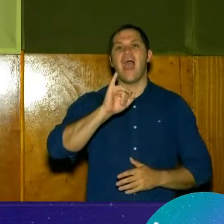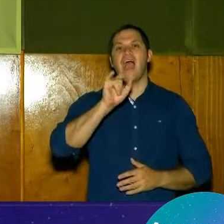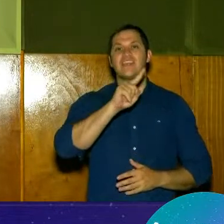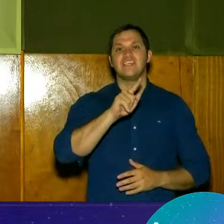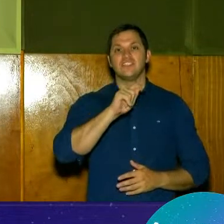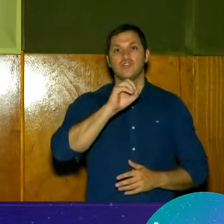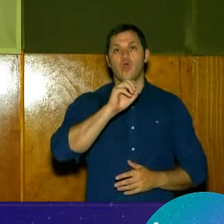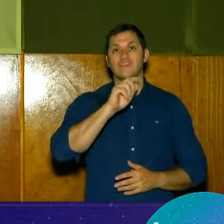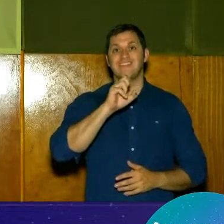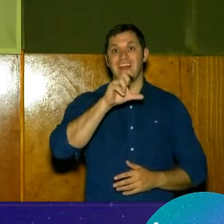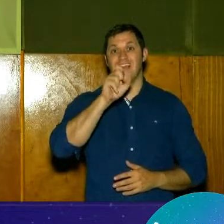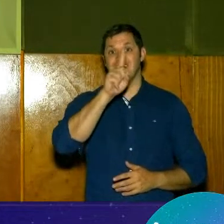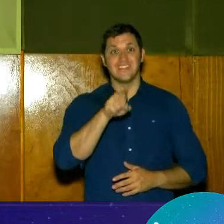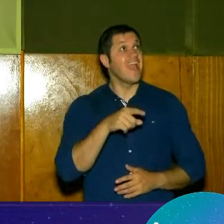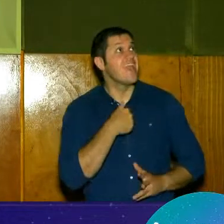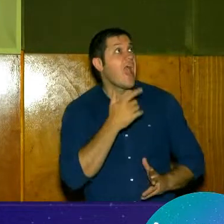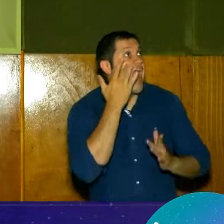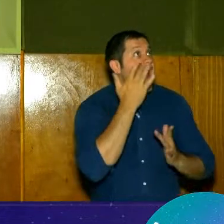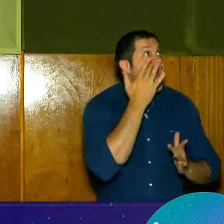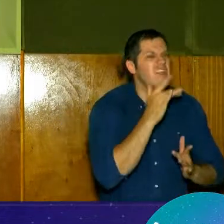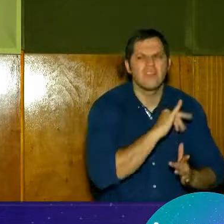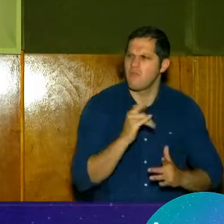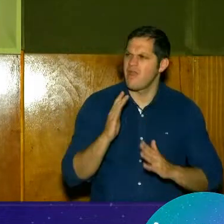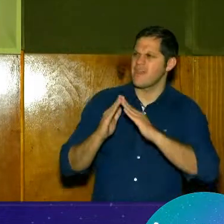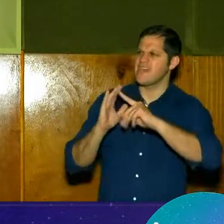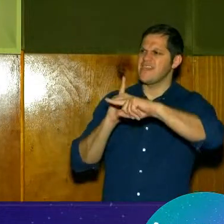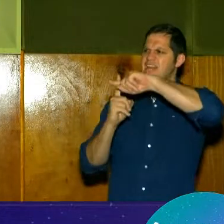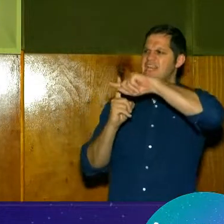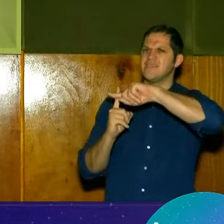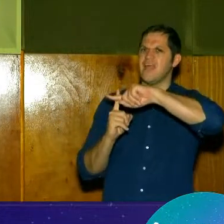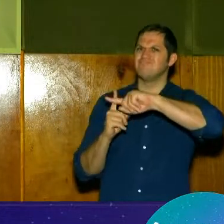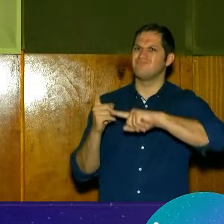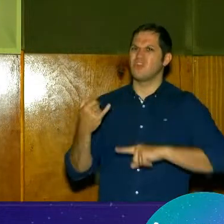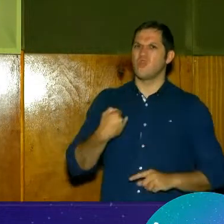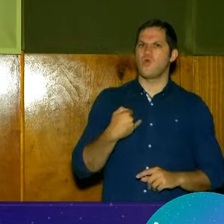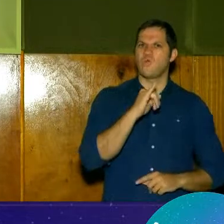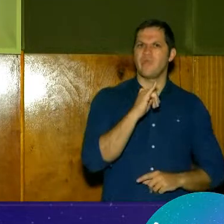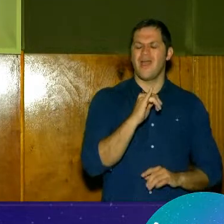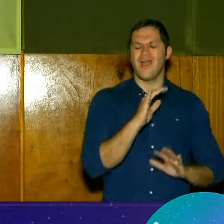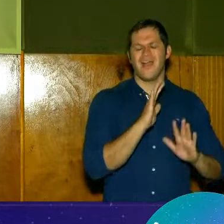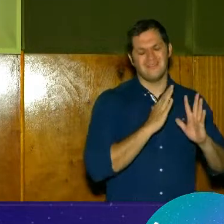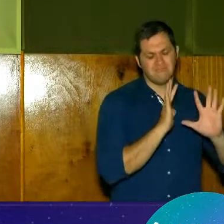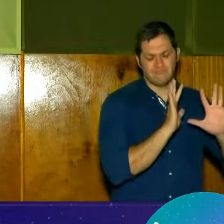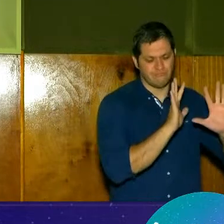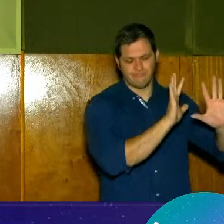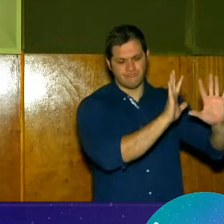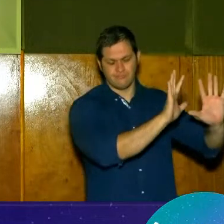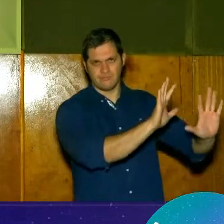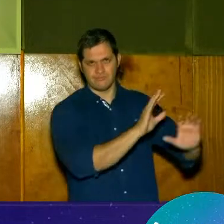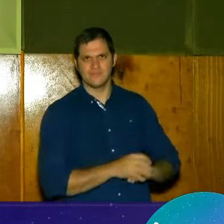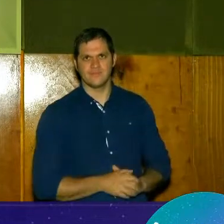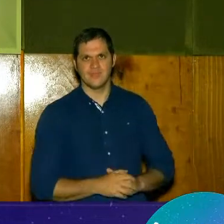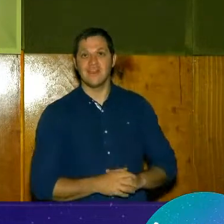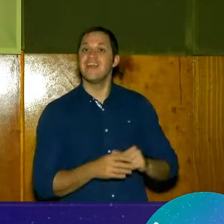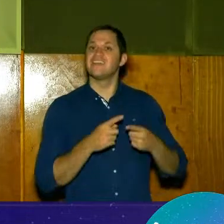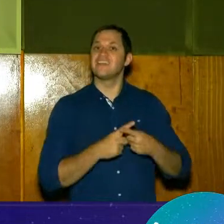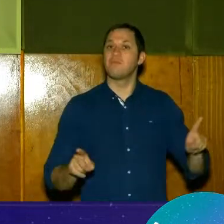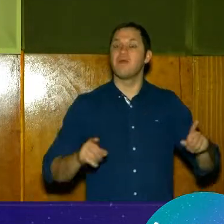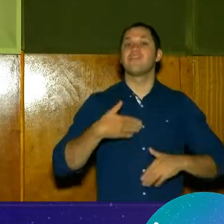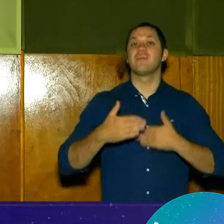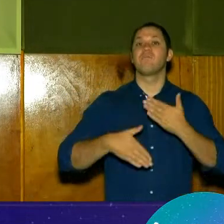de que la iglesia estaba en contra de las visiones cosmológicas de aristóteles y que las condenaba ella